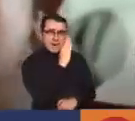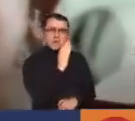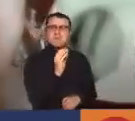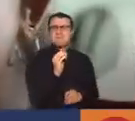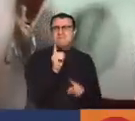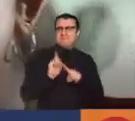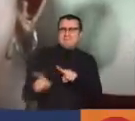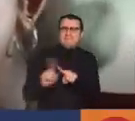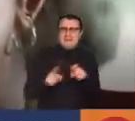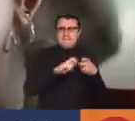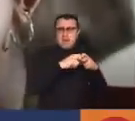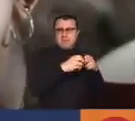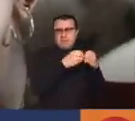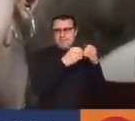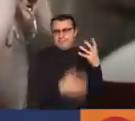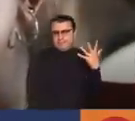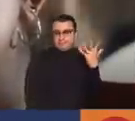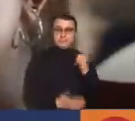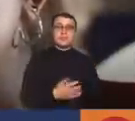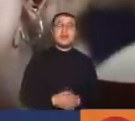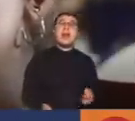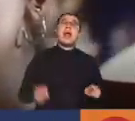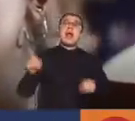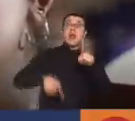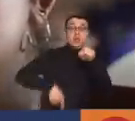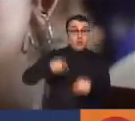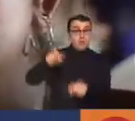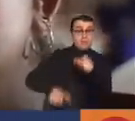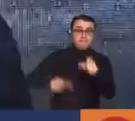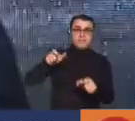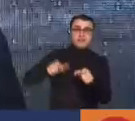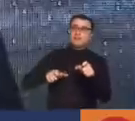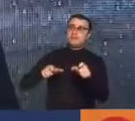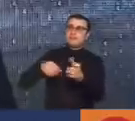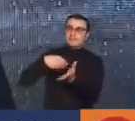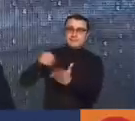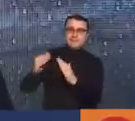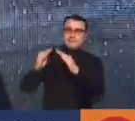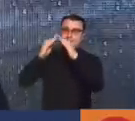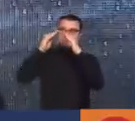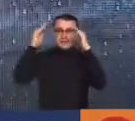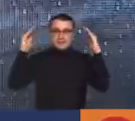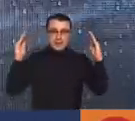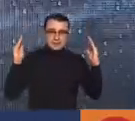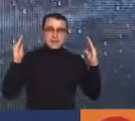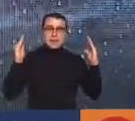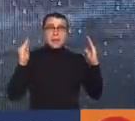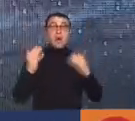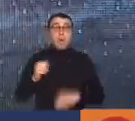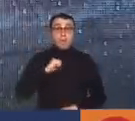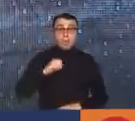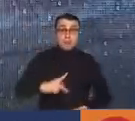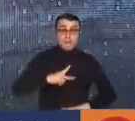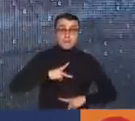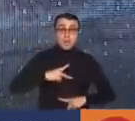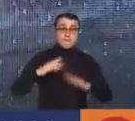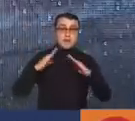dependiendo. Hay muchas personas que no logran hacer de su casa, a pesar de que tienen su